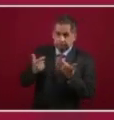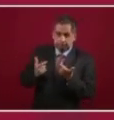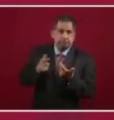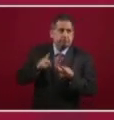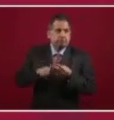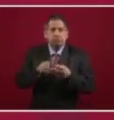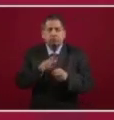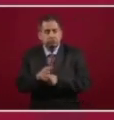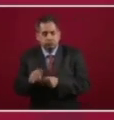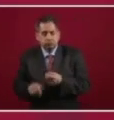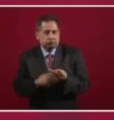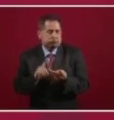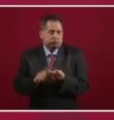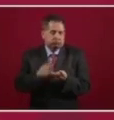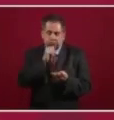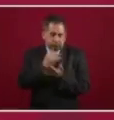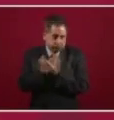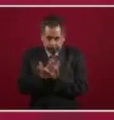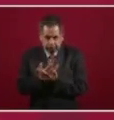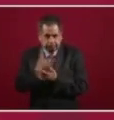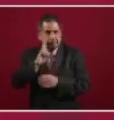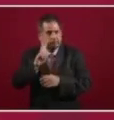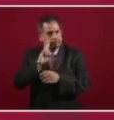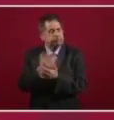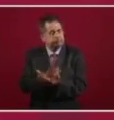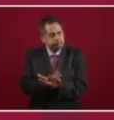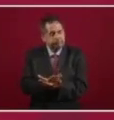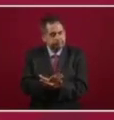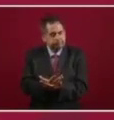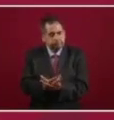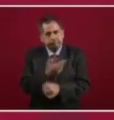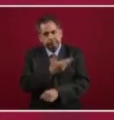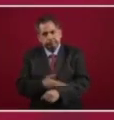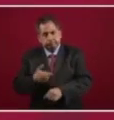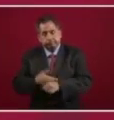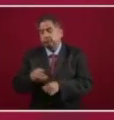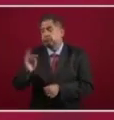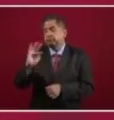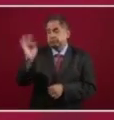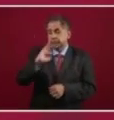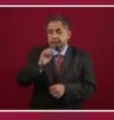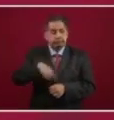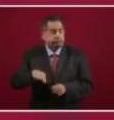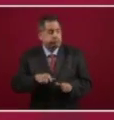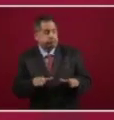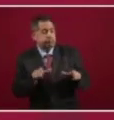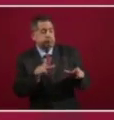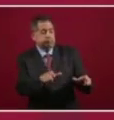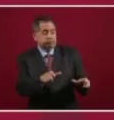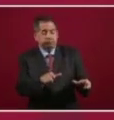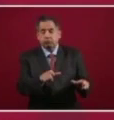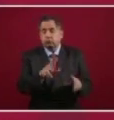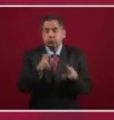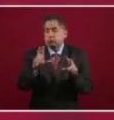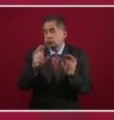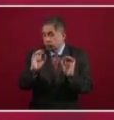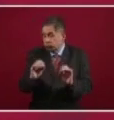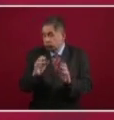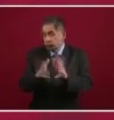en qué situación estaba esa posible protección o no había protección